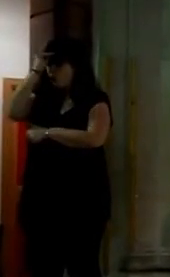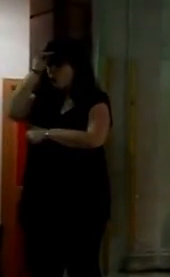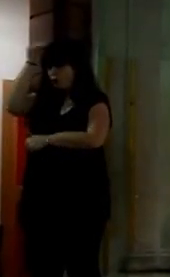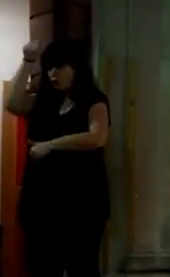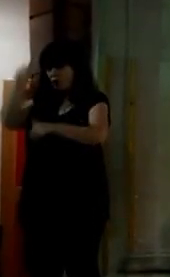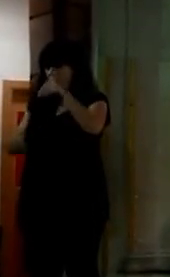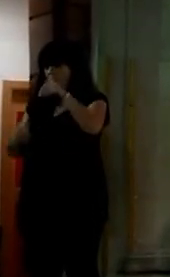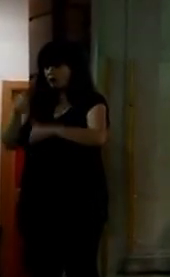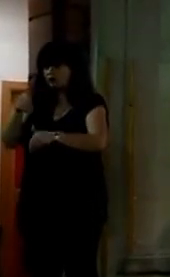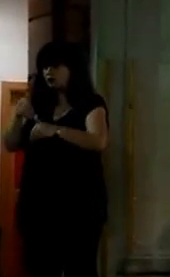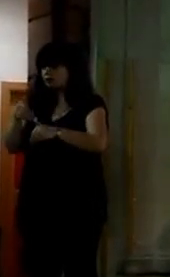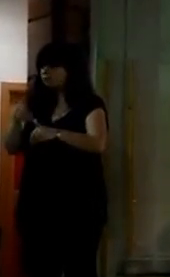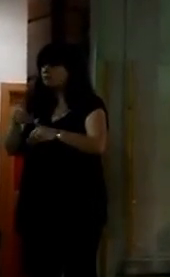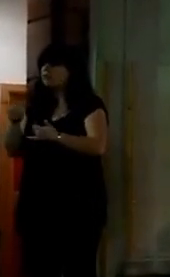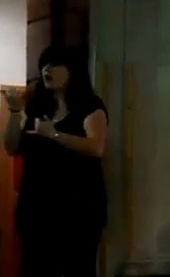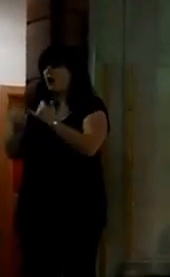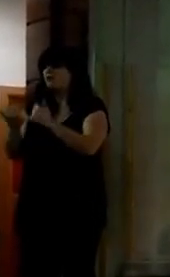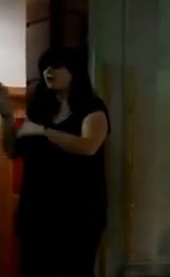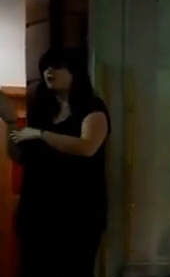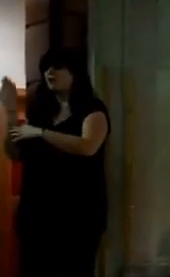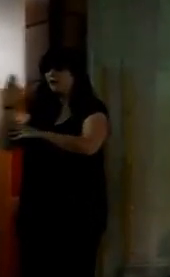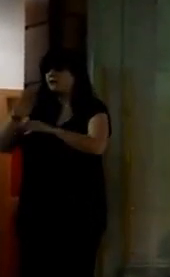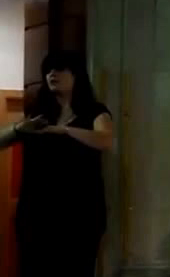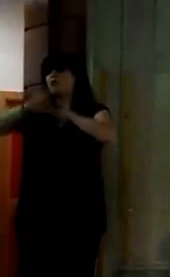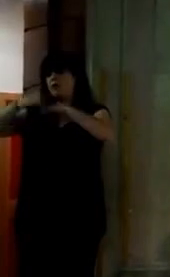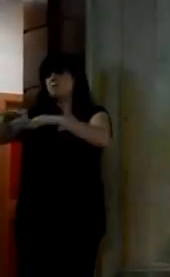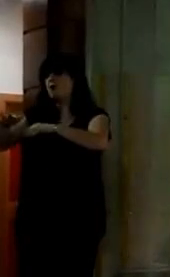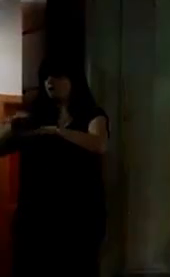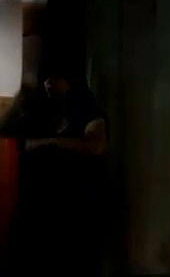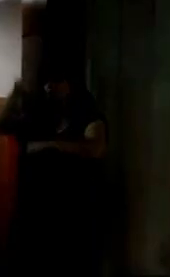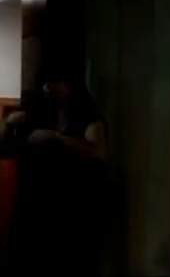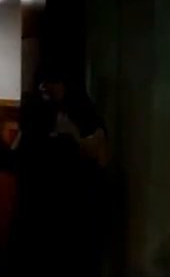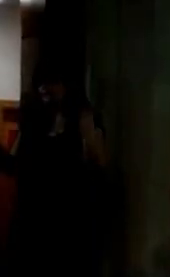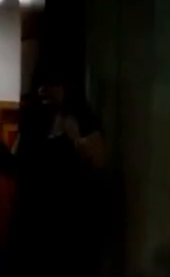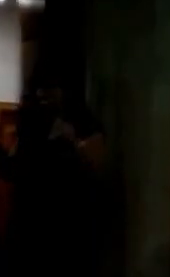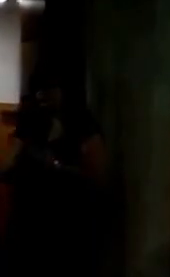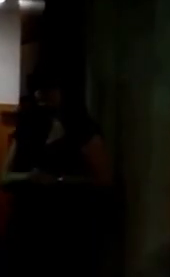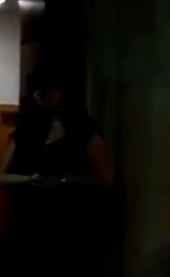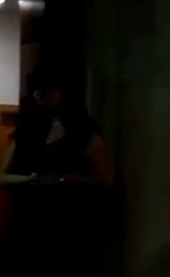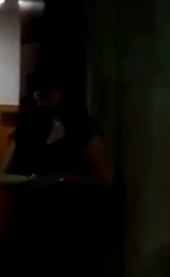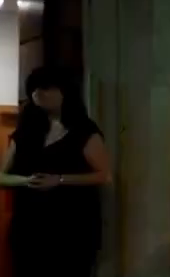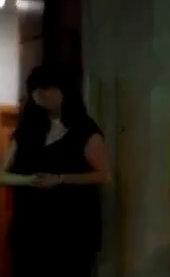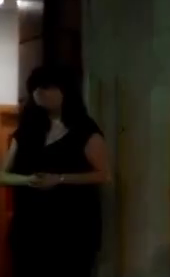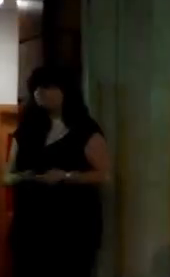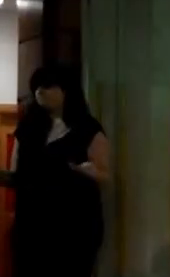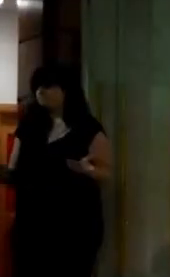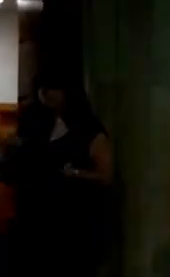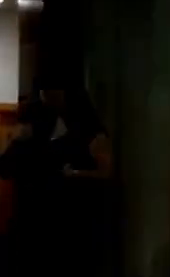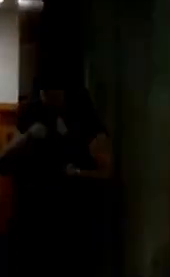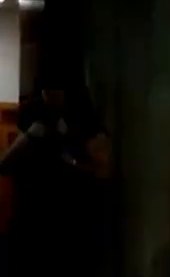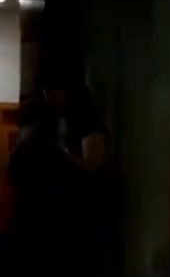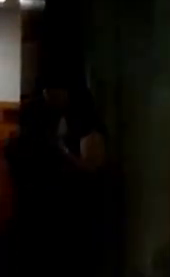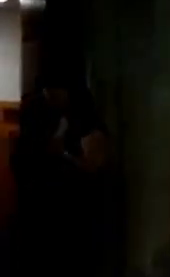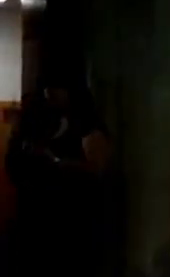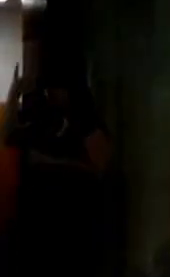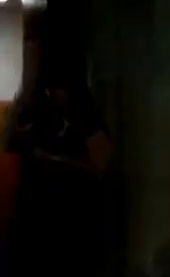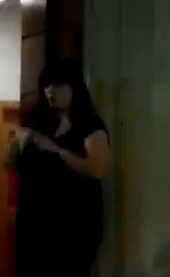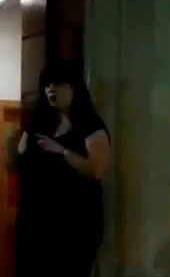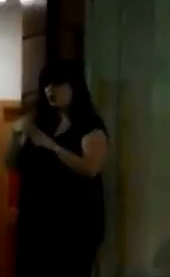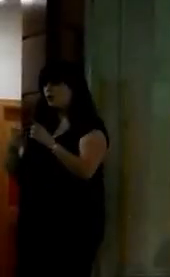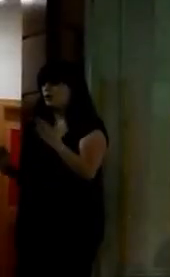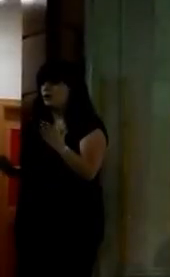teñen que votar pola candidatura de Marea. De todas maneiras, pido que non nos deixemos